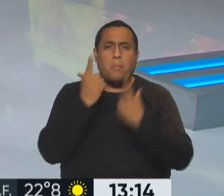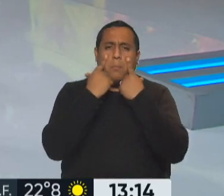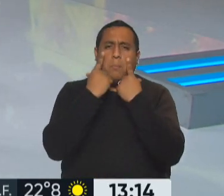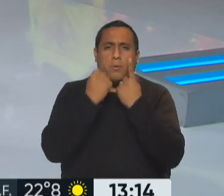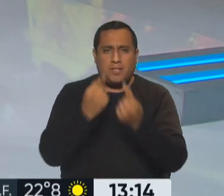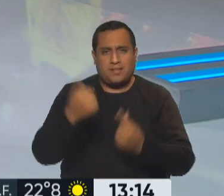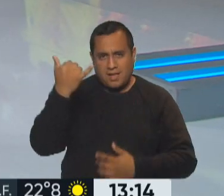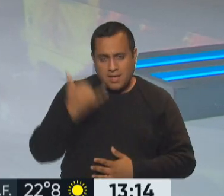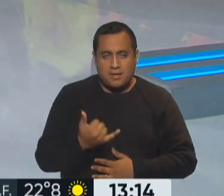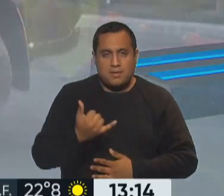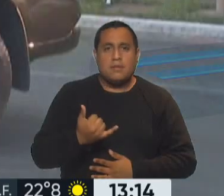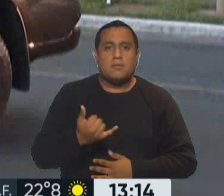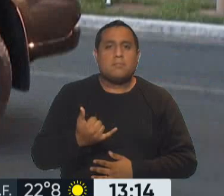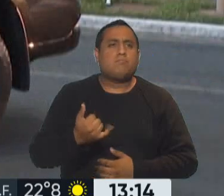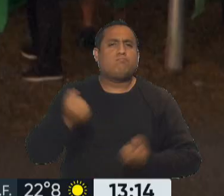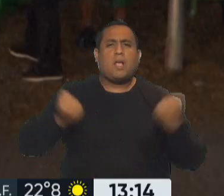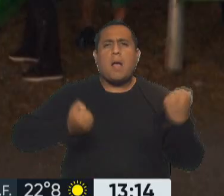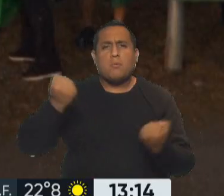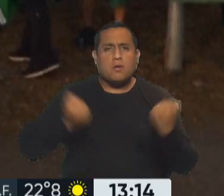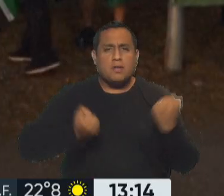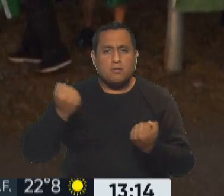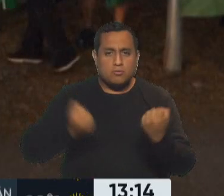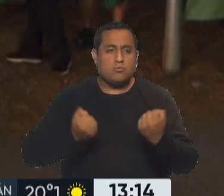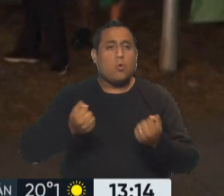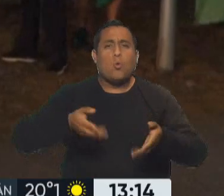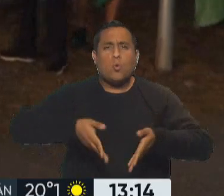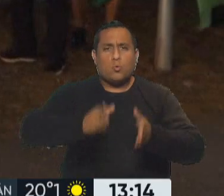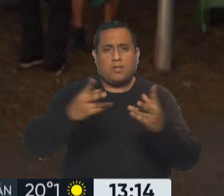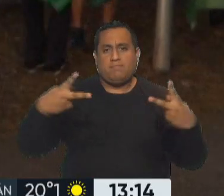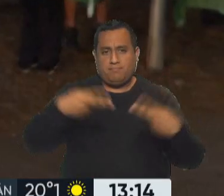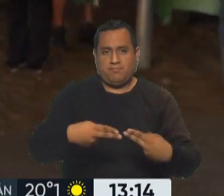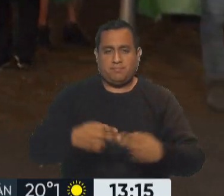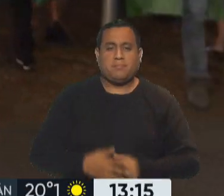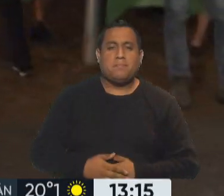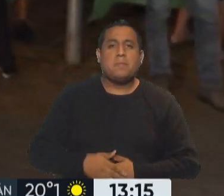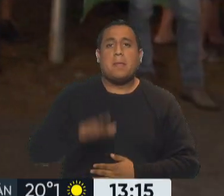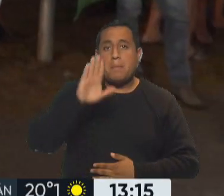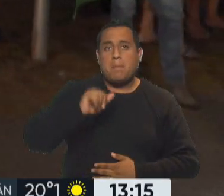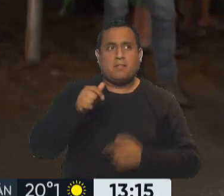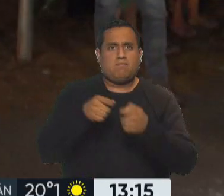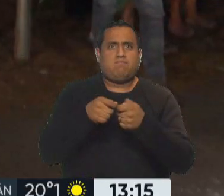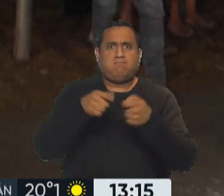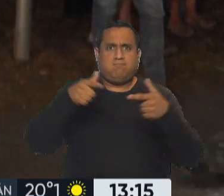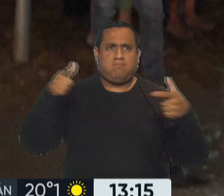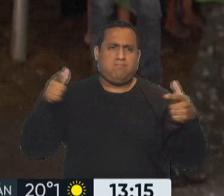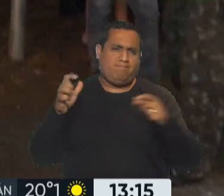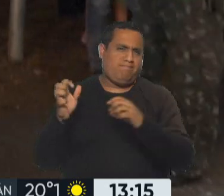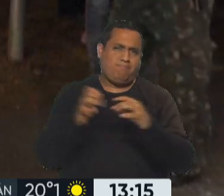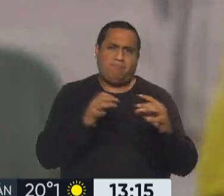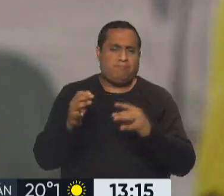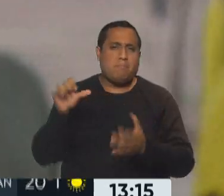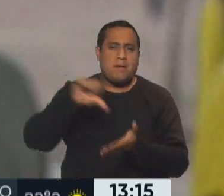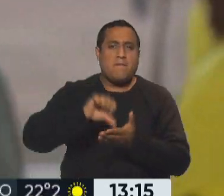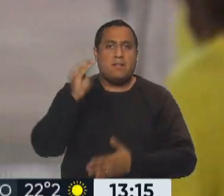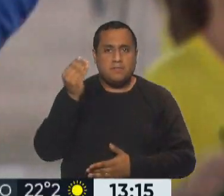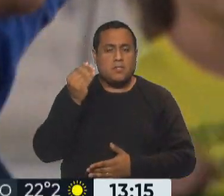que protagonizan camioneros concretando cortes de ruta. Efectivamente, este martes creció la tensión en Brasil, dado que